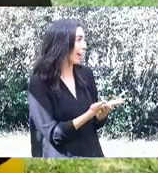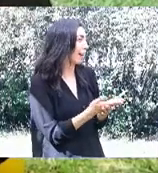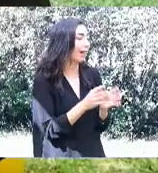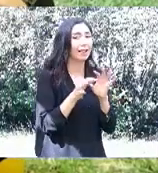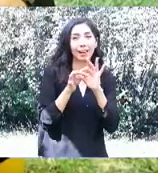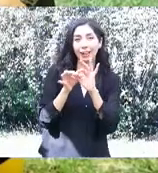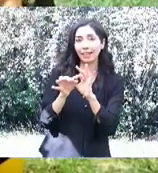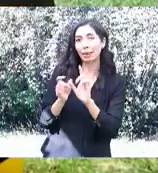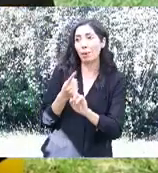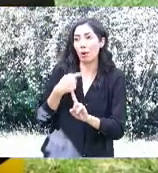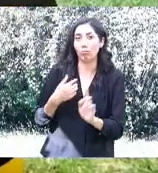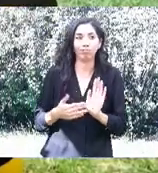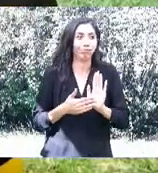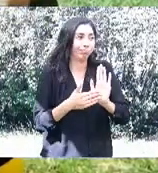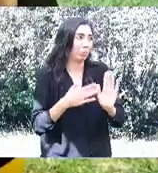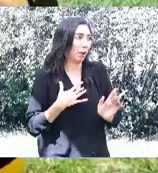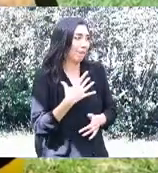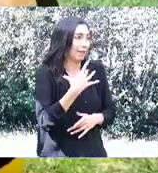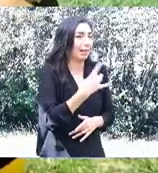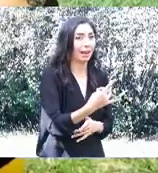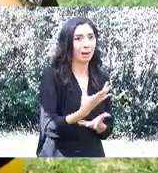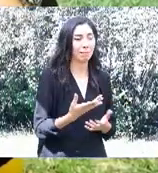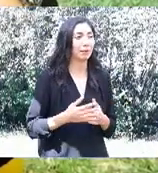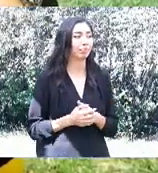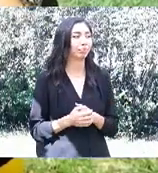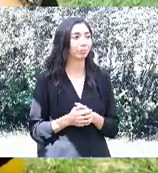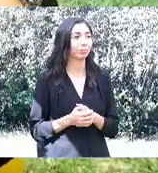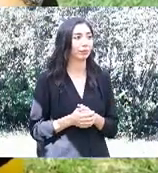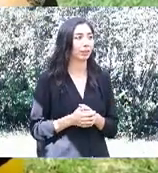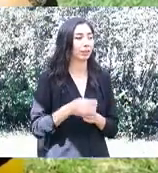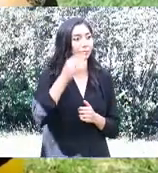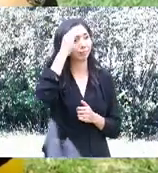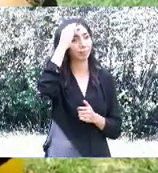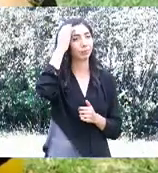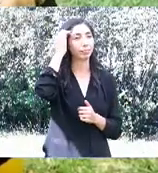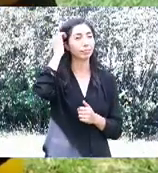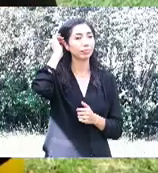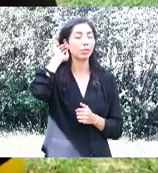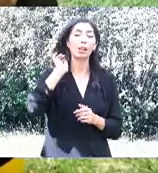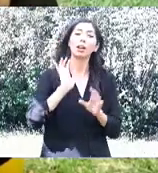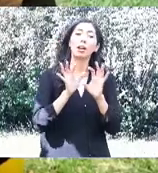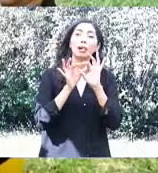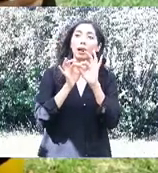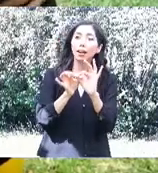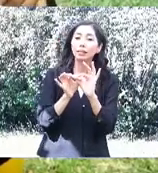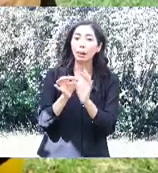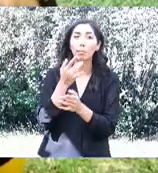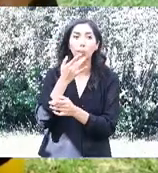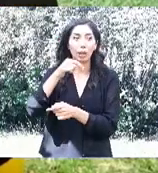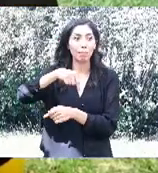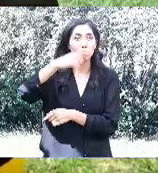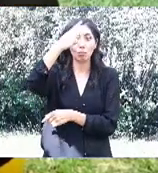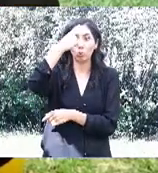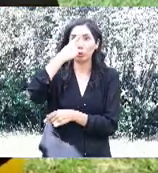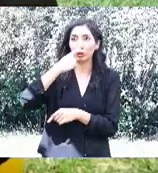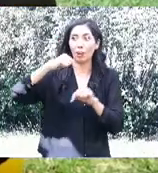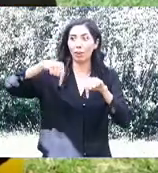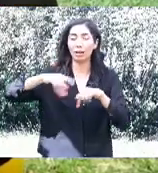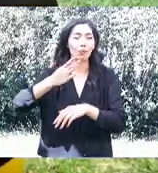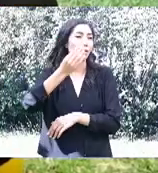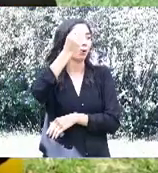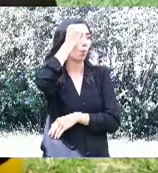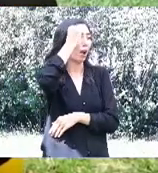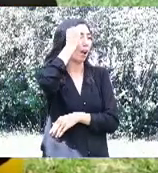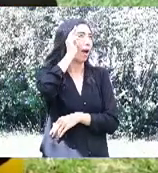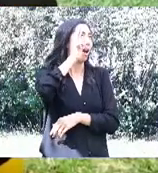Gracias primero por la presentación por la invitación eh Gracias porque este museo me trae no solamente muchos recuerdos de